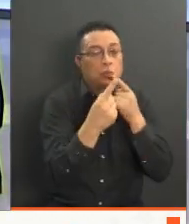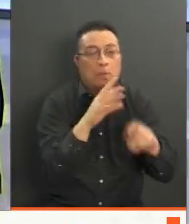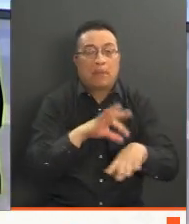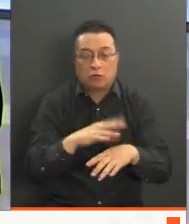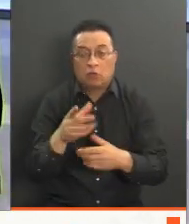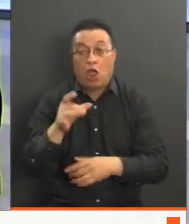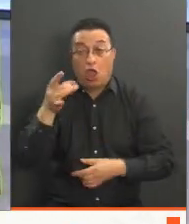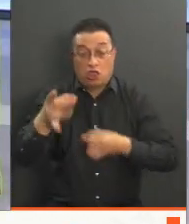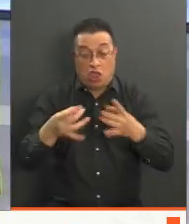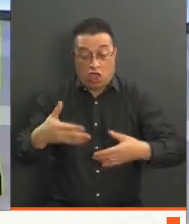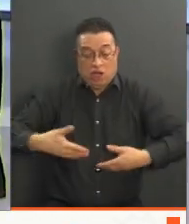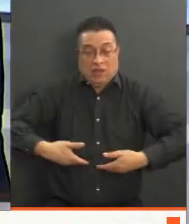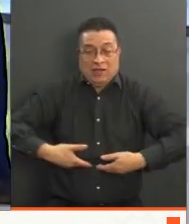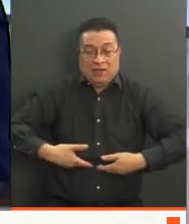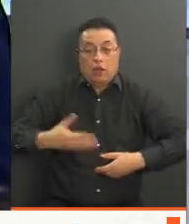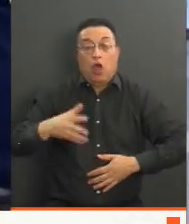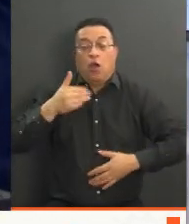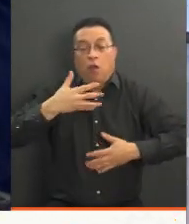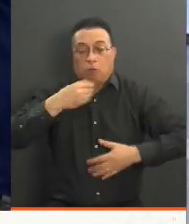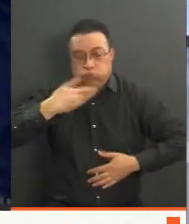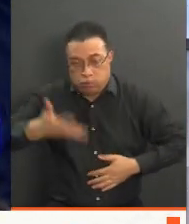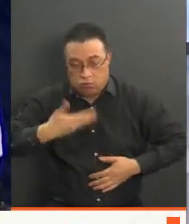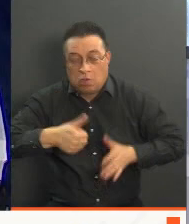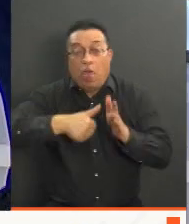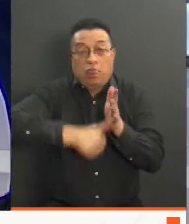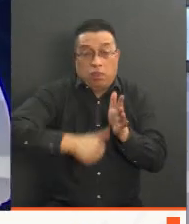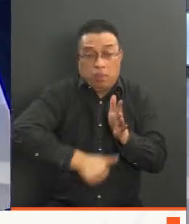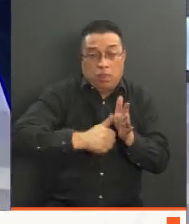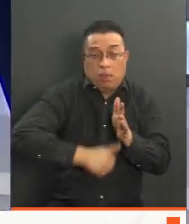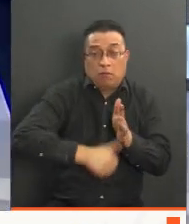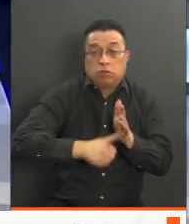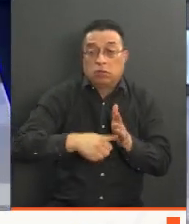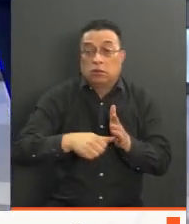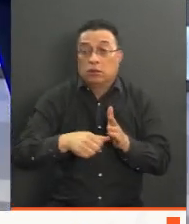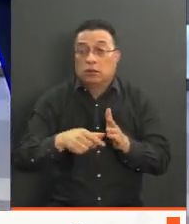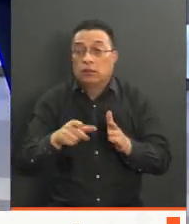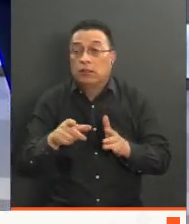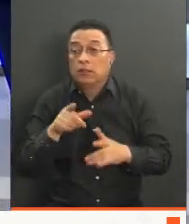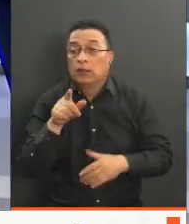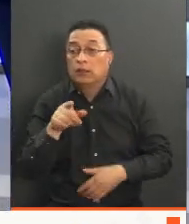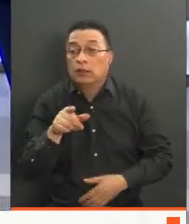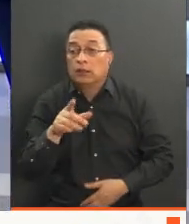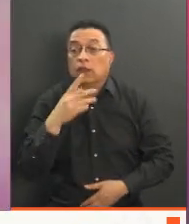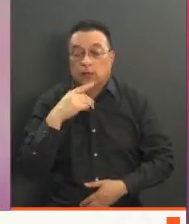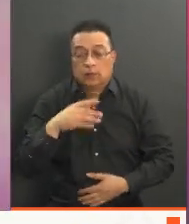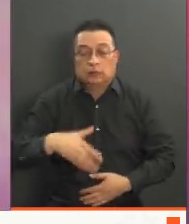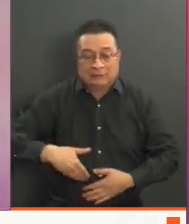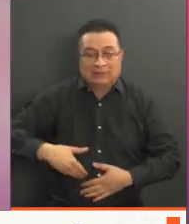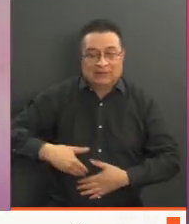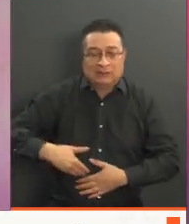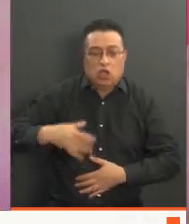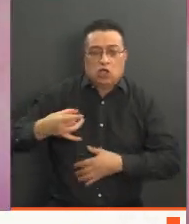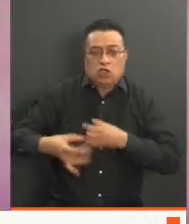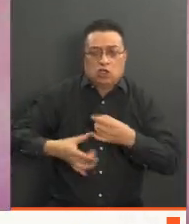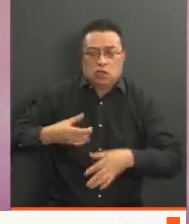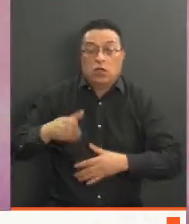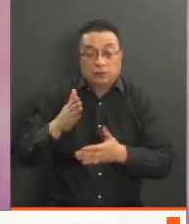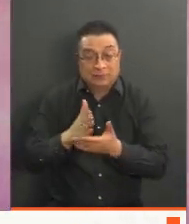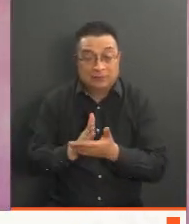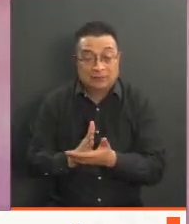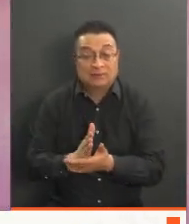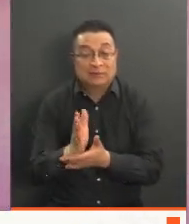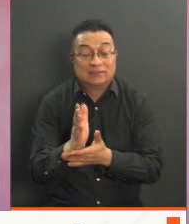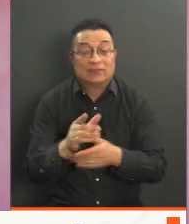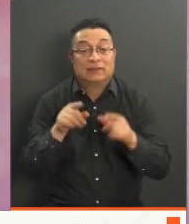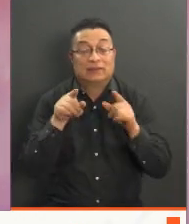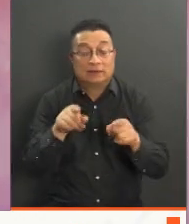dolor abdominal, vómitos, diarrea, ictericia, eso. Sí. Ya, claro, porque es hepático. Exacto. En el comienzo, cuando